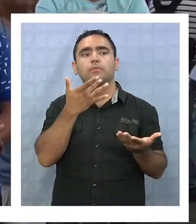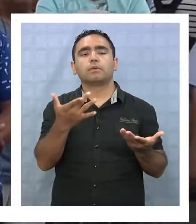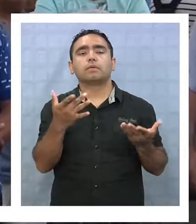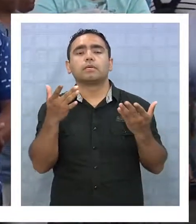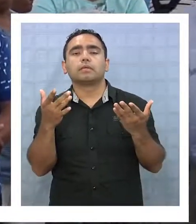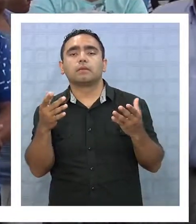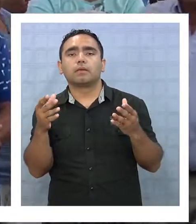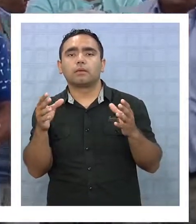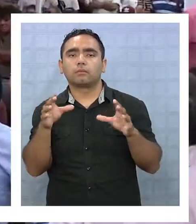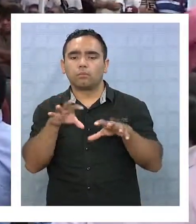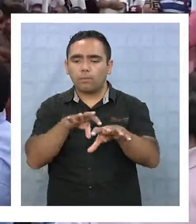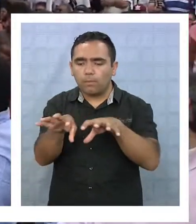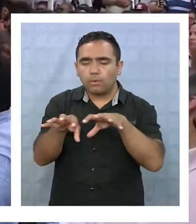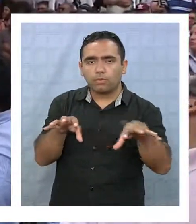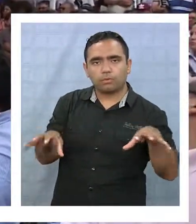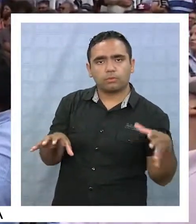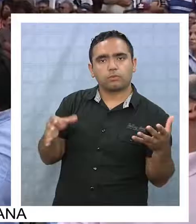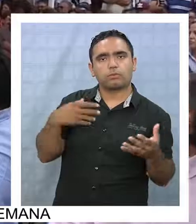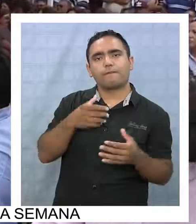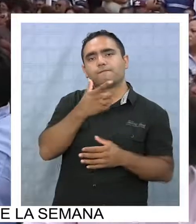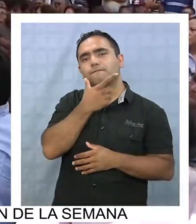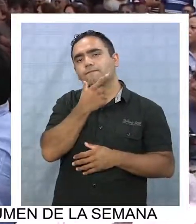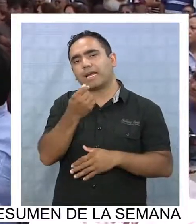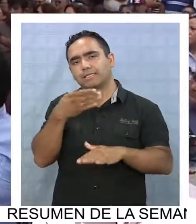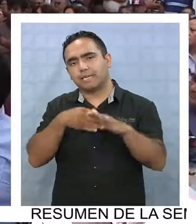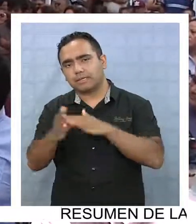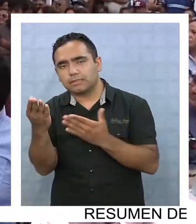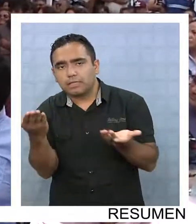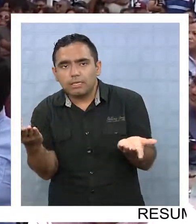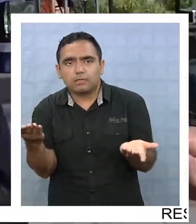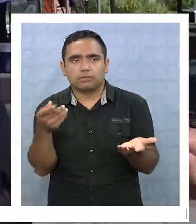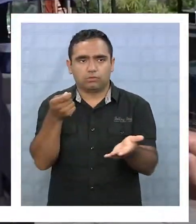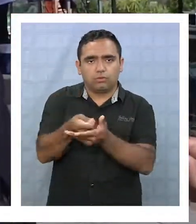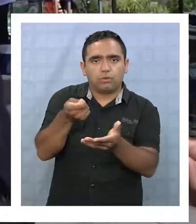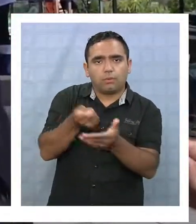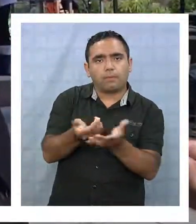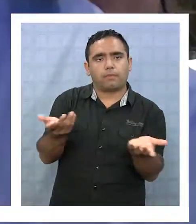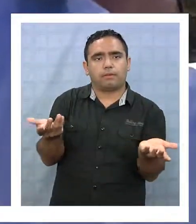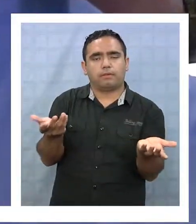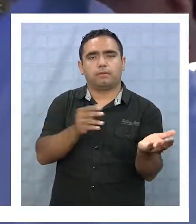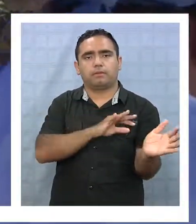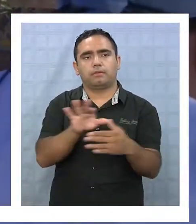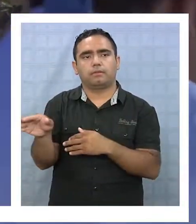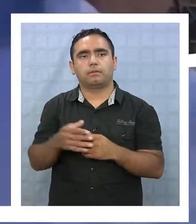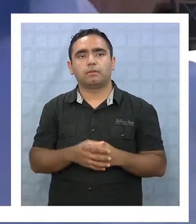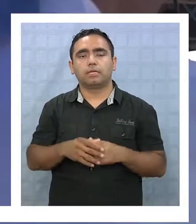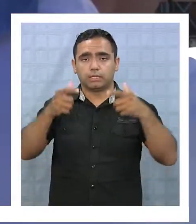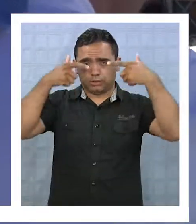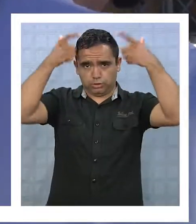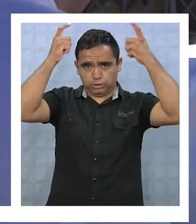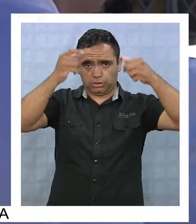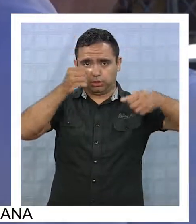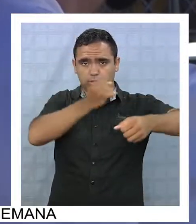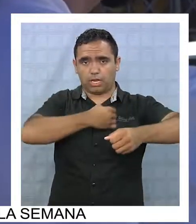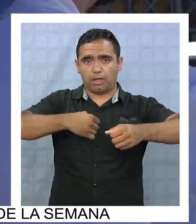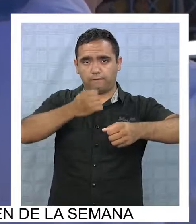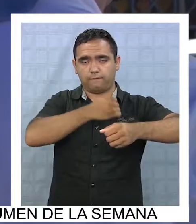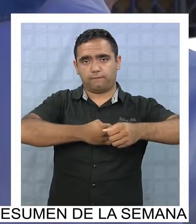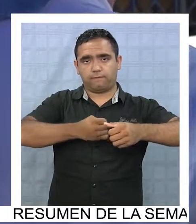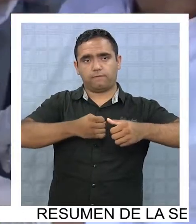productos de fácil acceso para la población. Eso es un tema no menor e importante. Un chef profesional es el